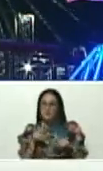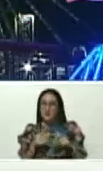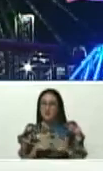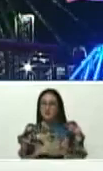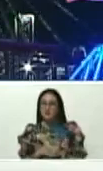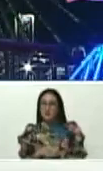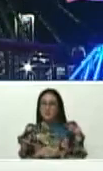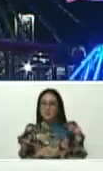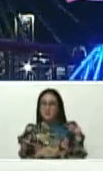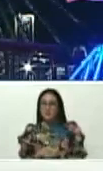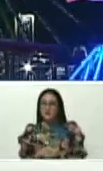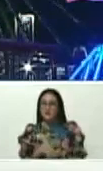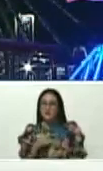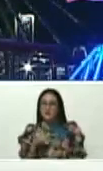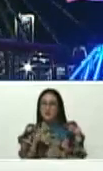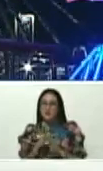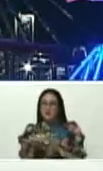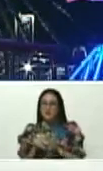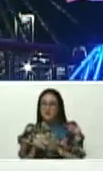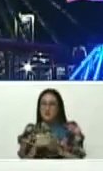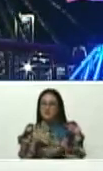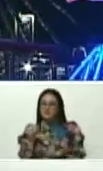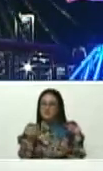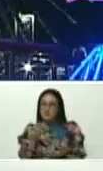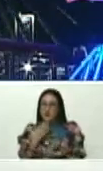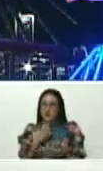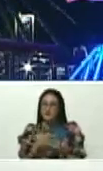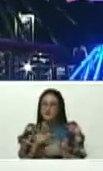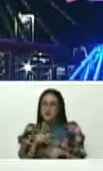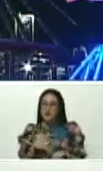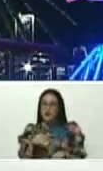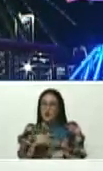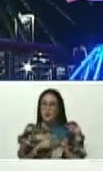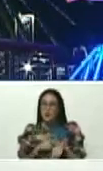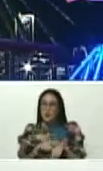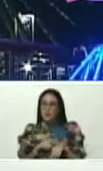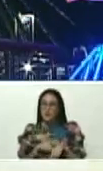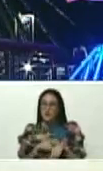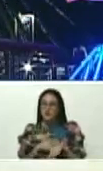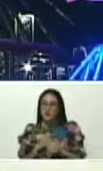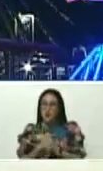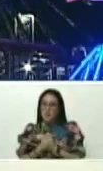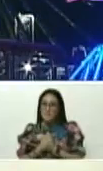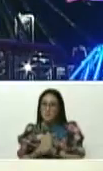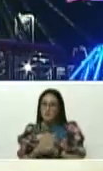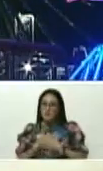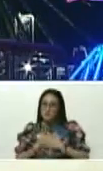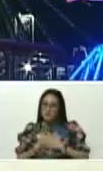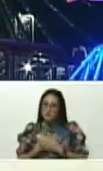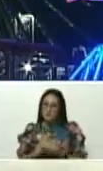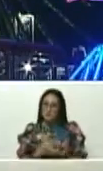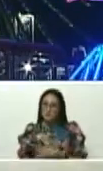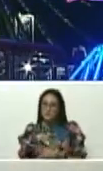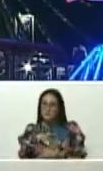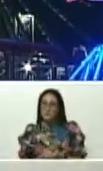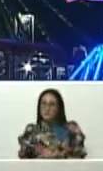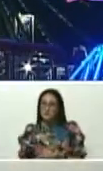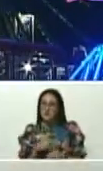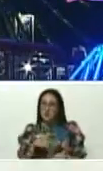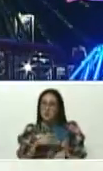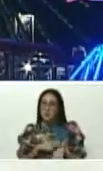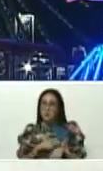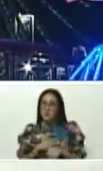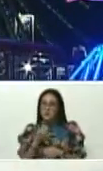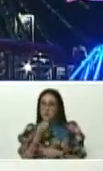a los vecinos y vecinas, les agradezco este momento de amor, de solidaridad, este momento